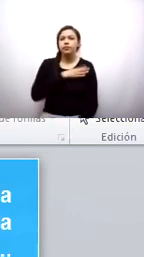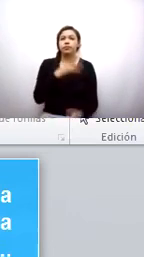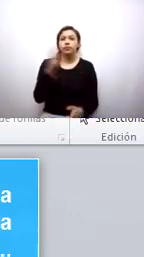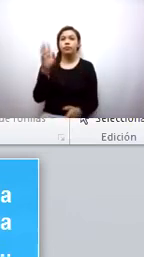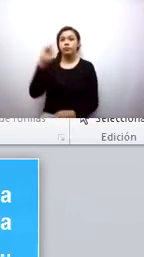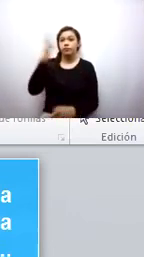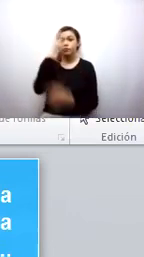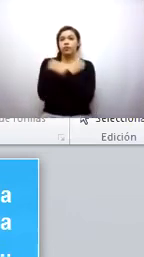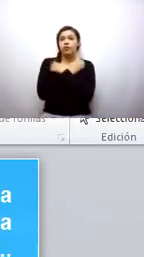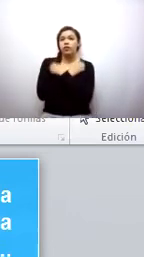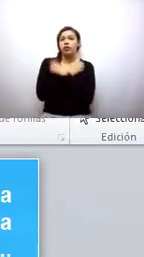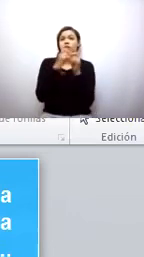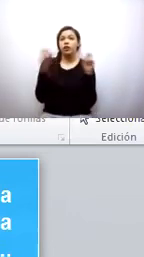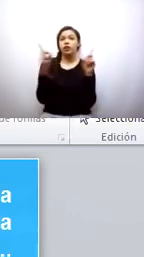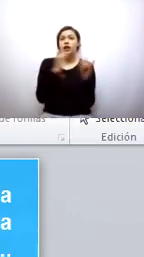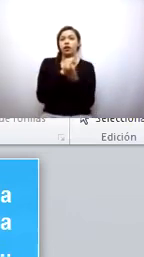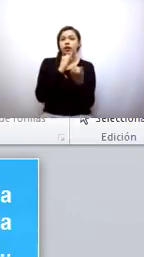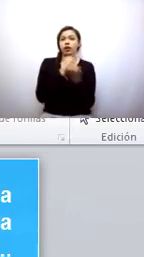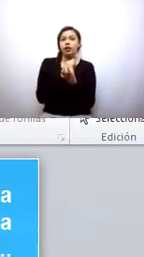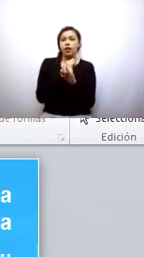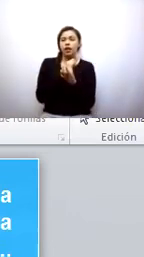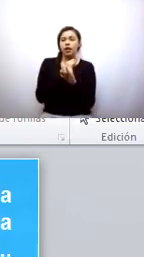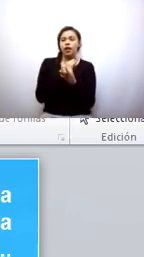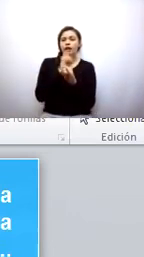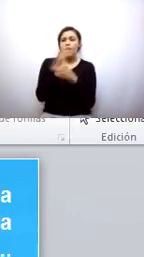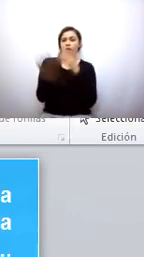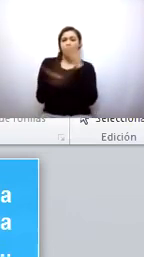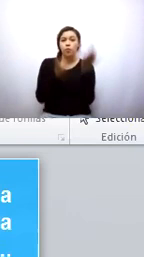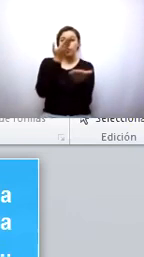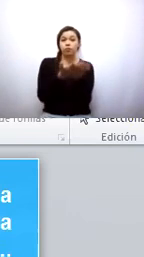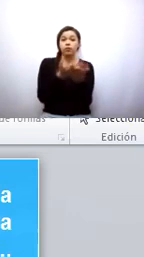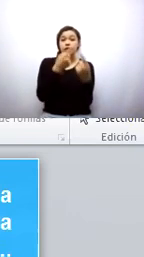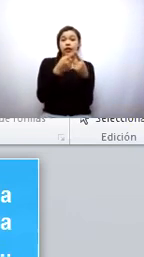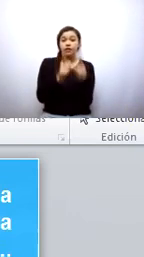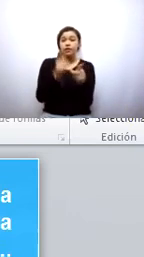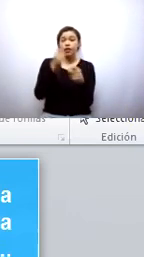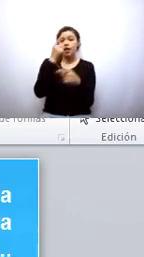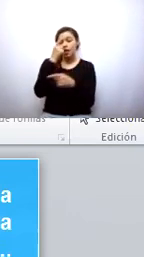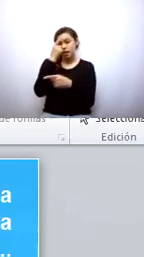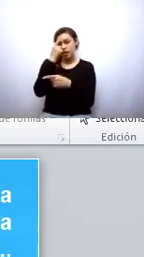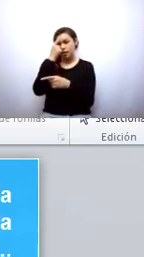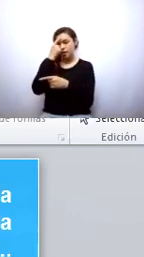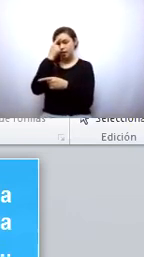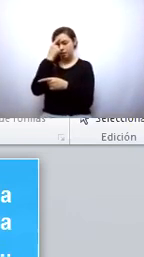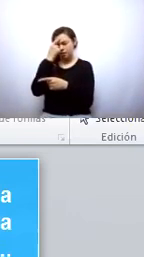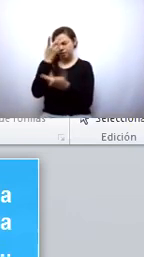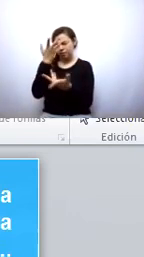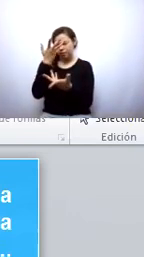distancia y en línea se presentaron en nuestro país como una alternativa justamente a las demandas de